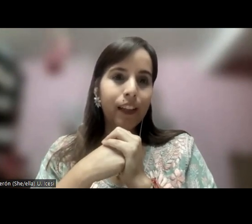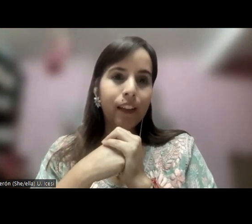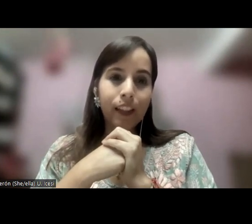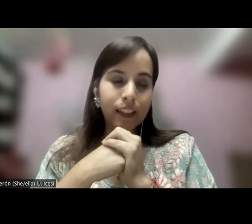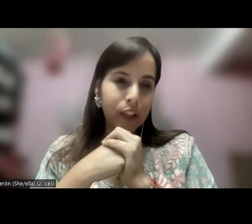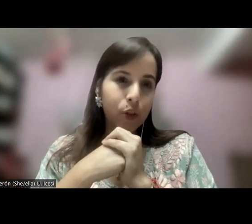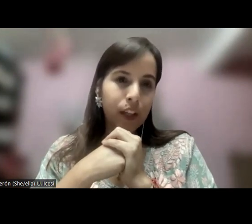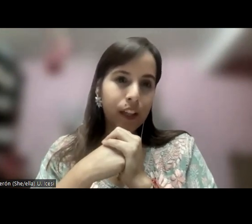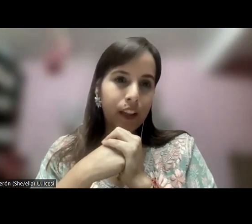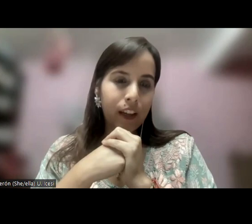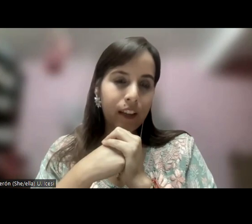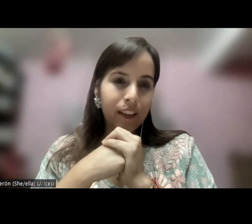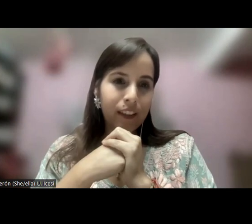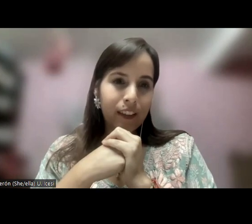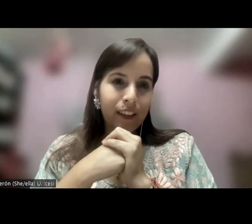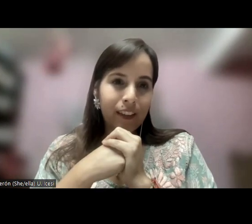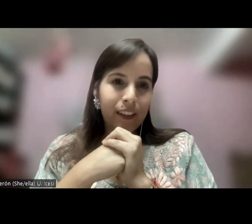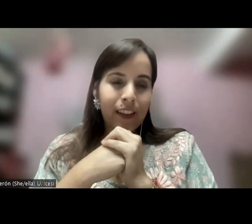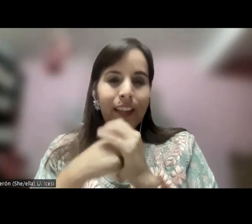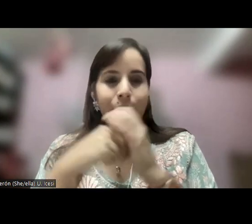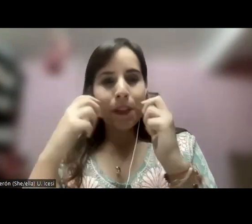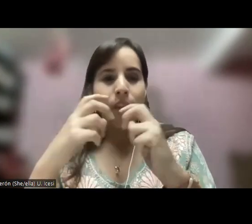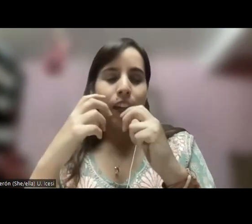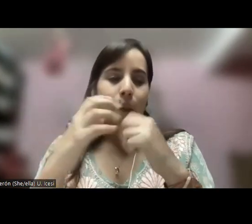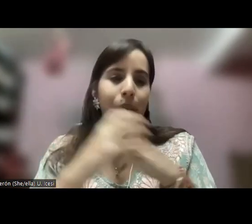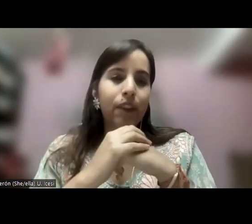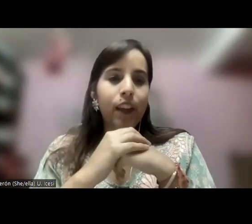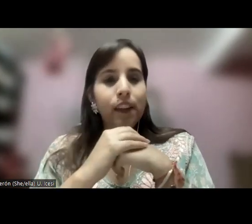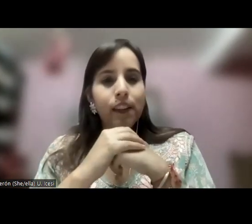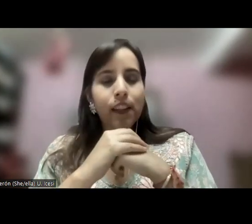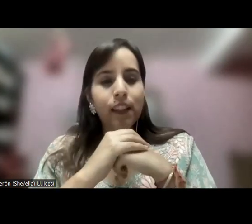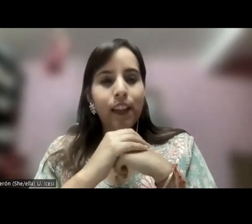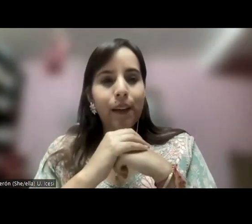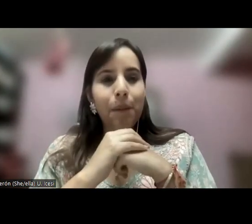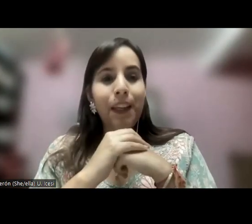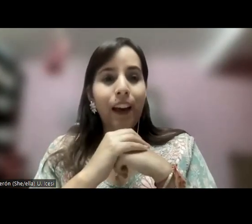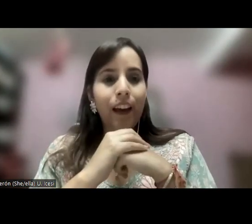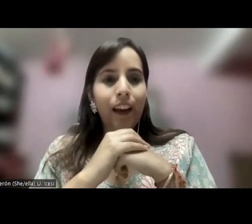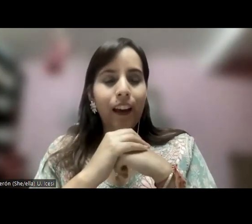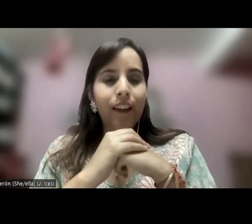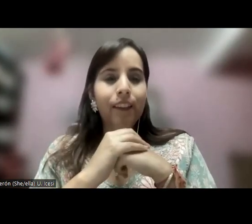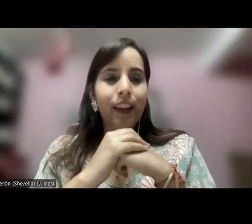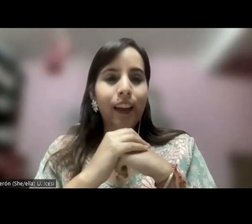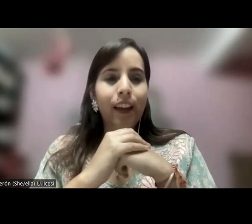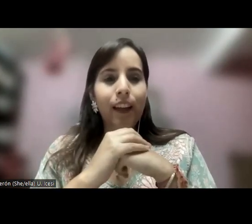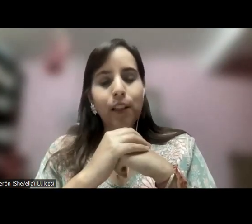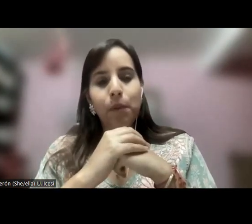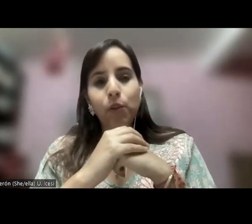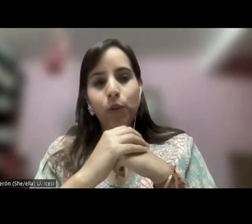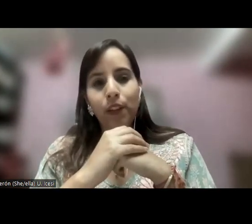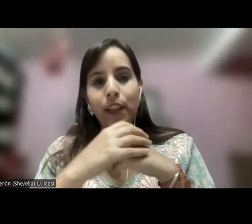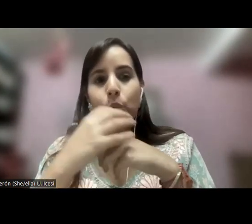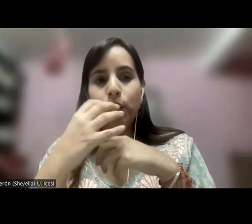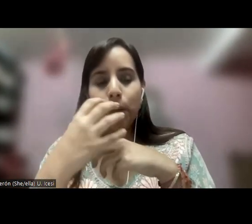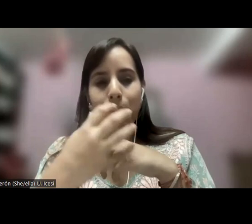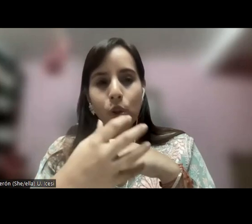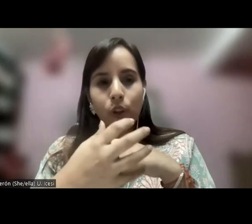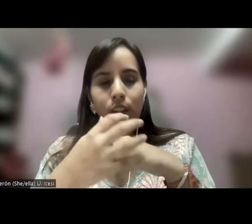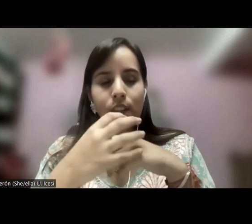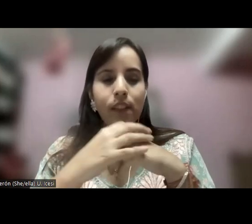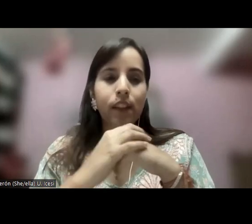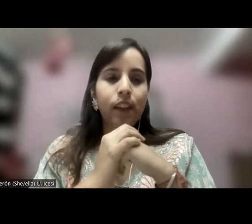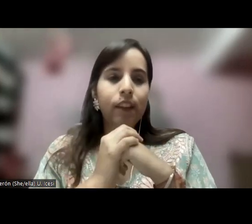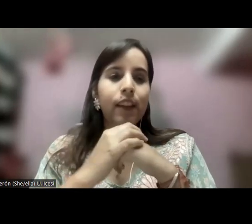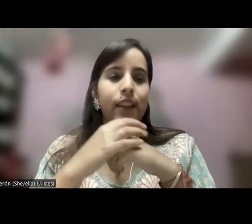mirada desde la interseccionalidad específicamente desde ese mirada de las personas adultas